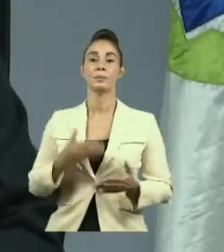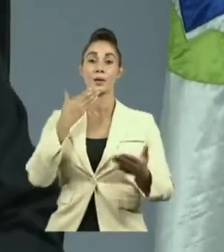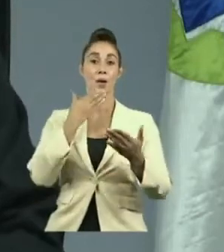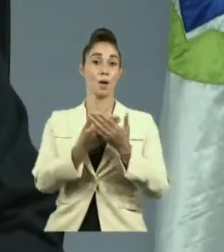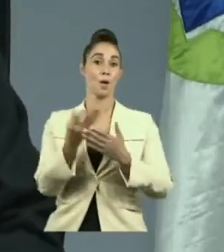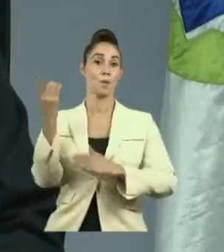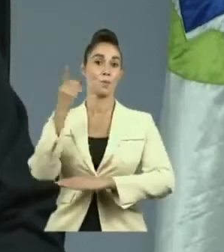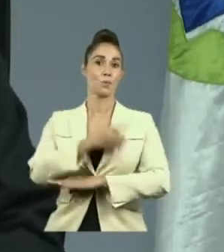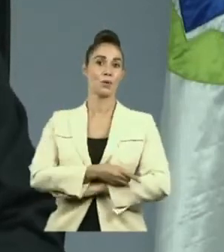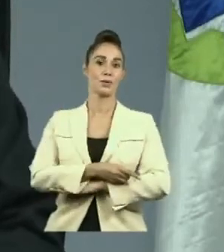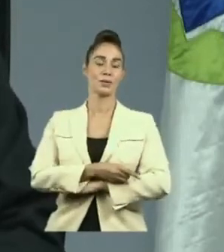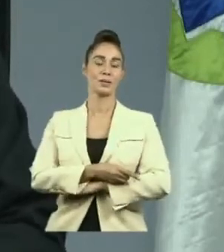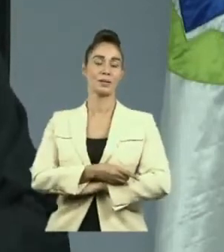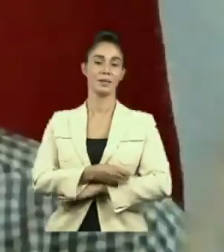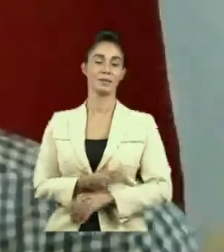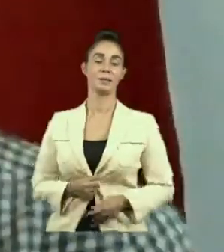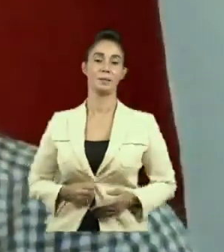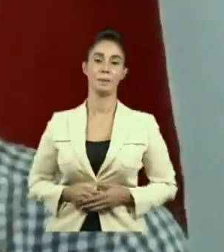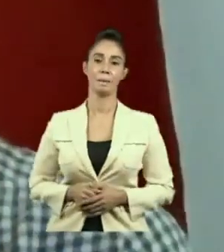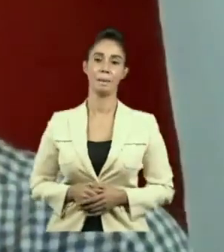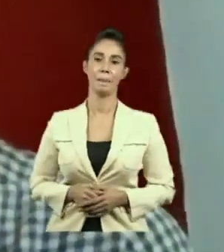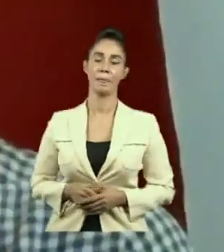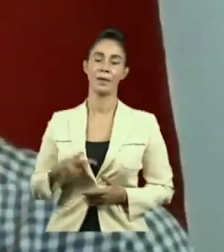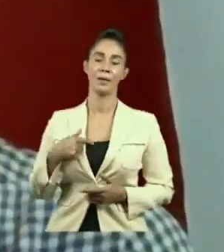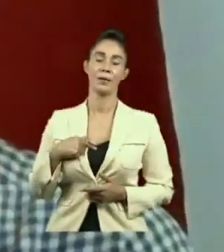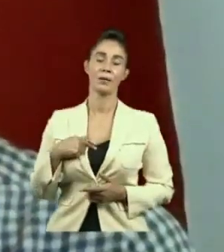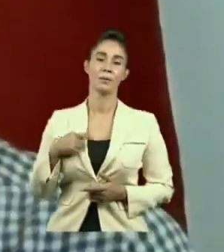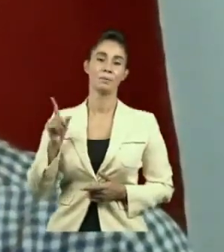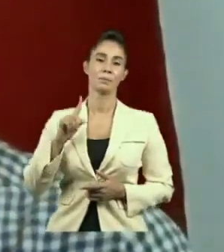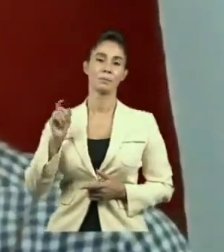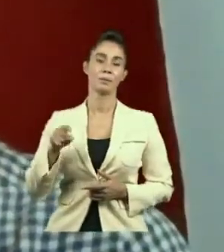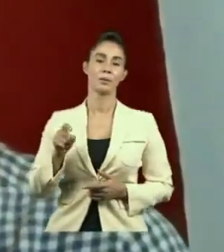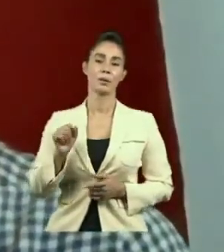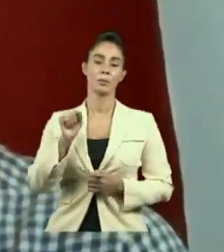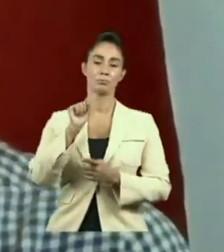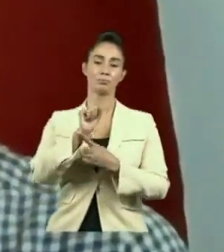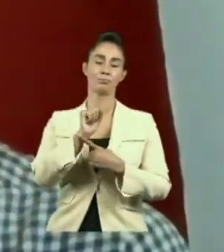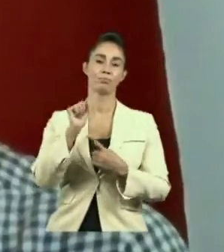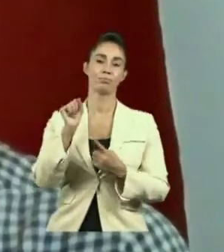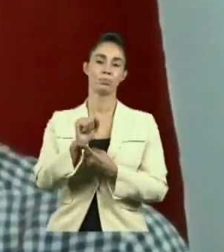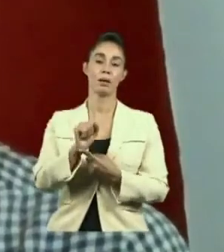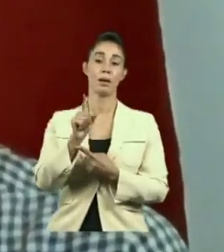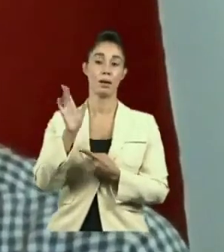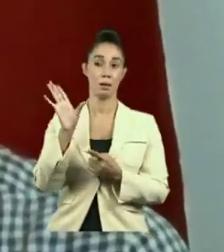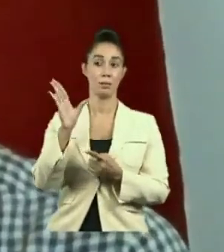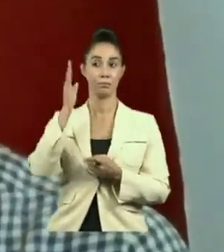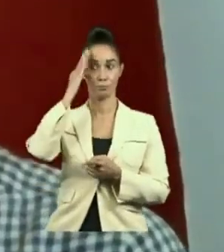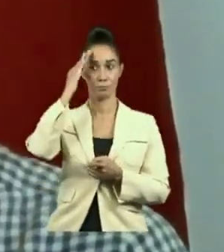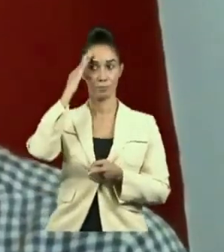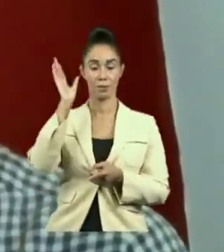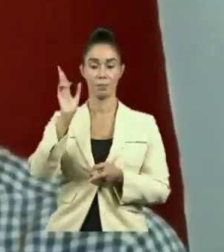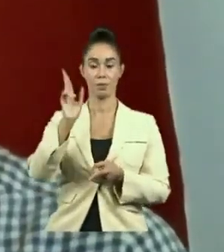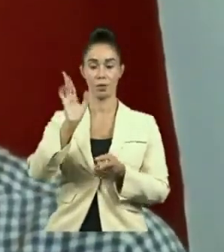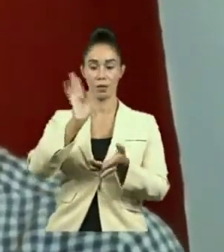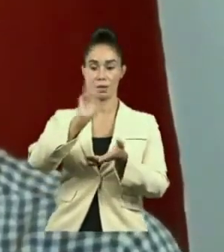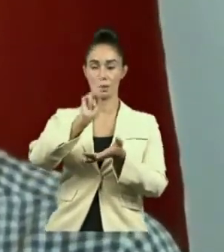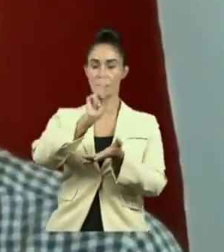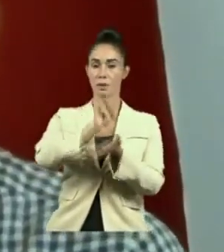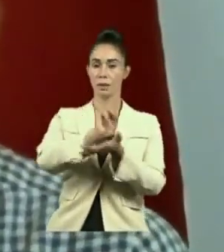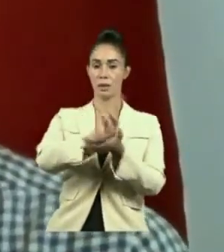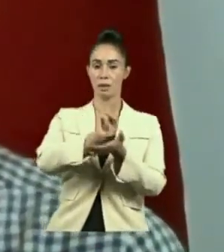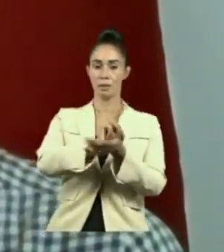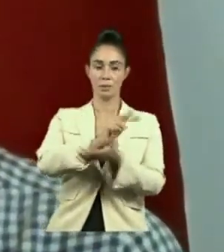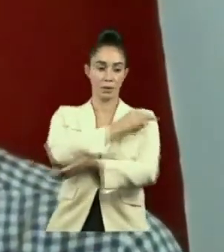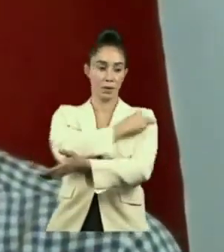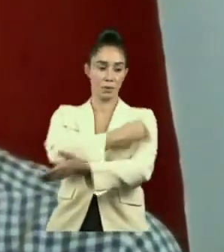días señor ministro nuestra inquietud va por la siguiente situación sabemos que en la vega se levantó un hospital de campaña este hospital